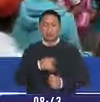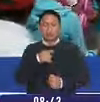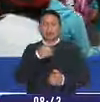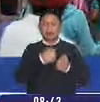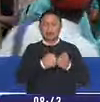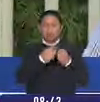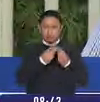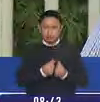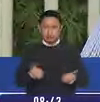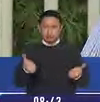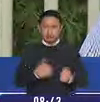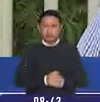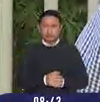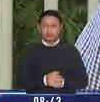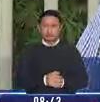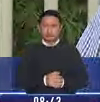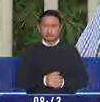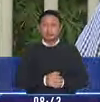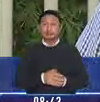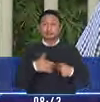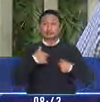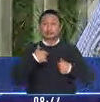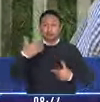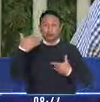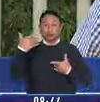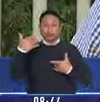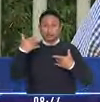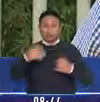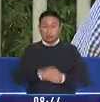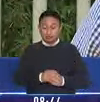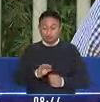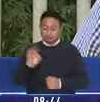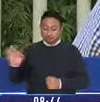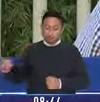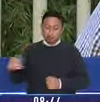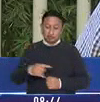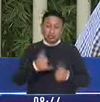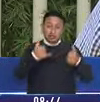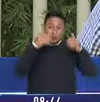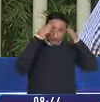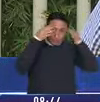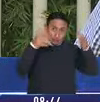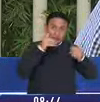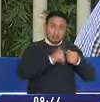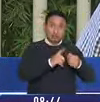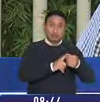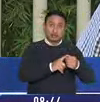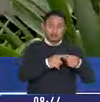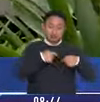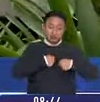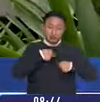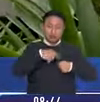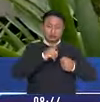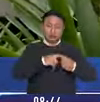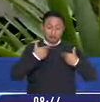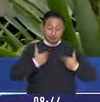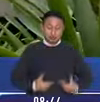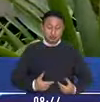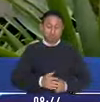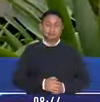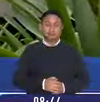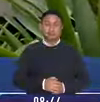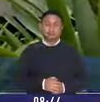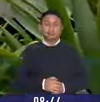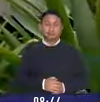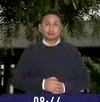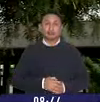problemas de la urbe. La camiseta política se quedó en el armario. Un trabajo por la ciudad, absolutamente. Mi camiseta es la de la ciudad. Un panorama complejo que